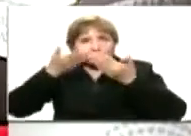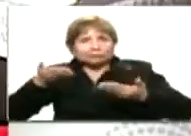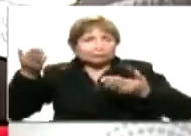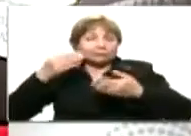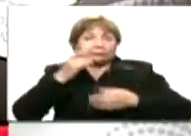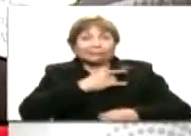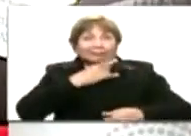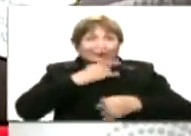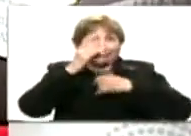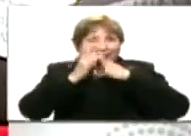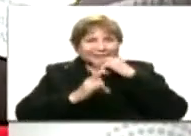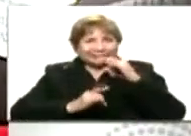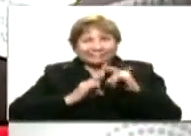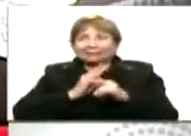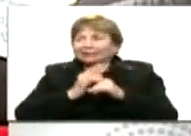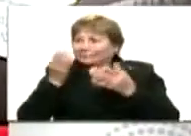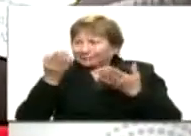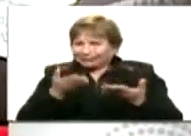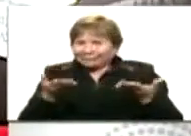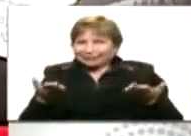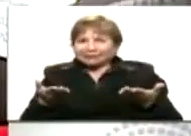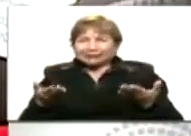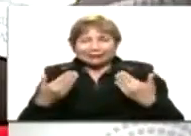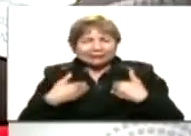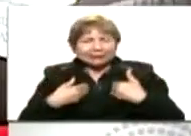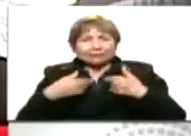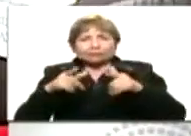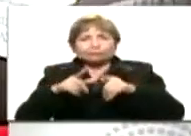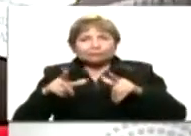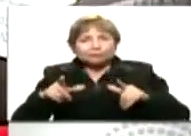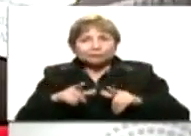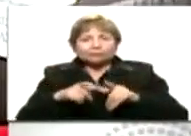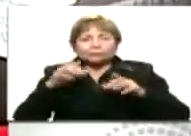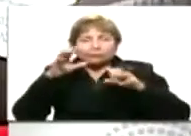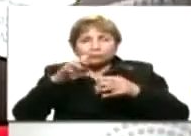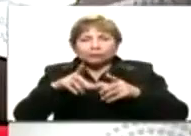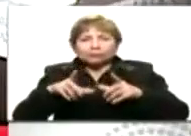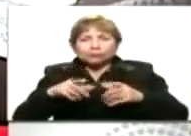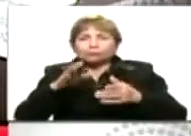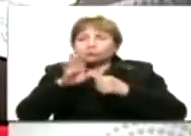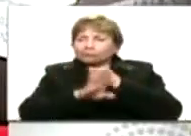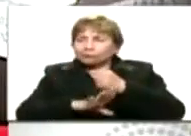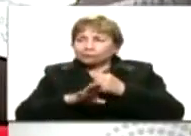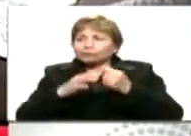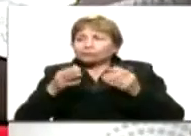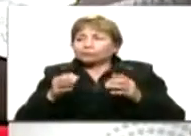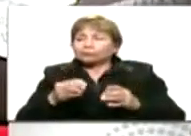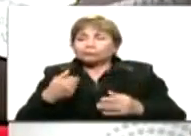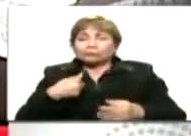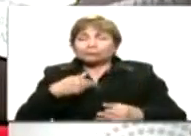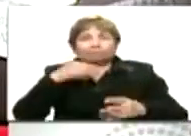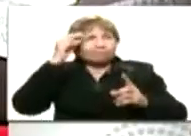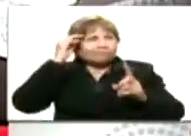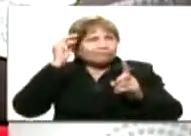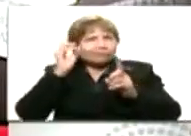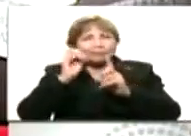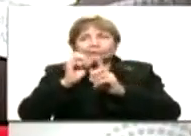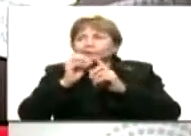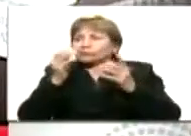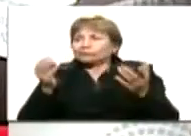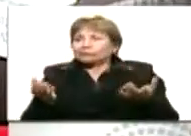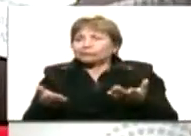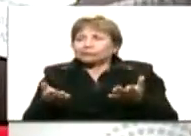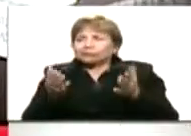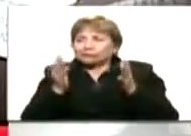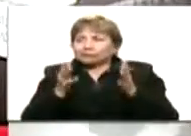del mundo. Es hora de que esas universidades tengan su espacio, tengan su local en base a estándares. Y nuestro objetivo es justamente